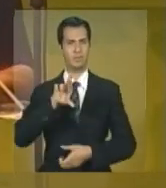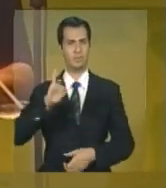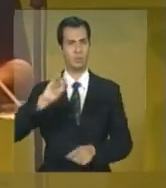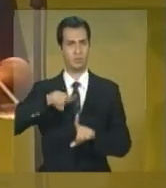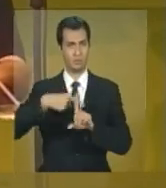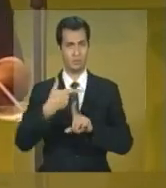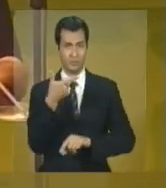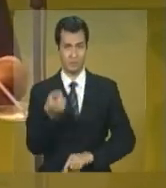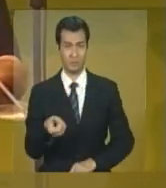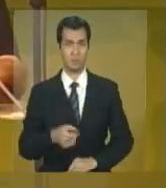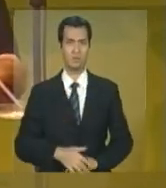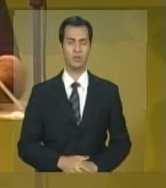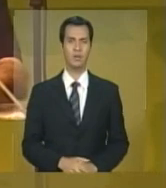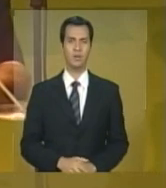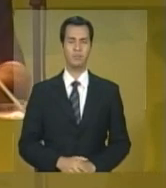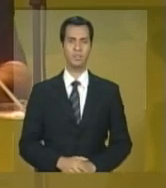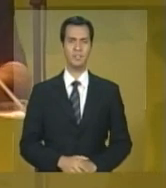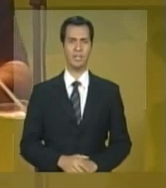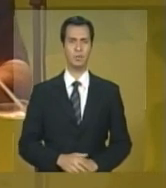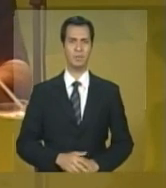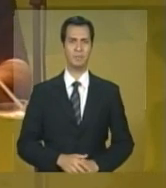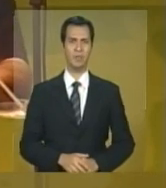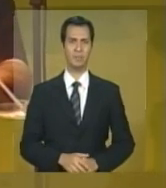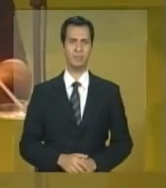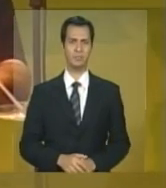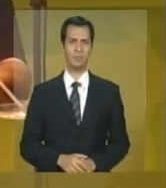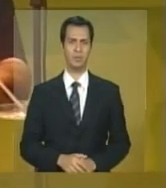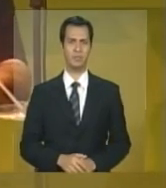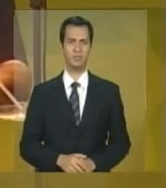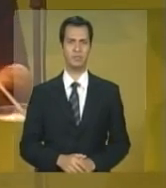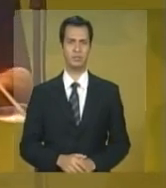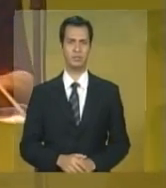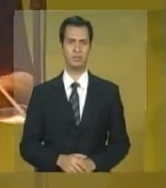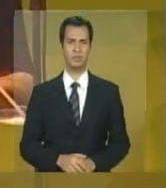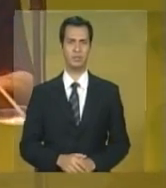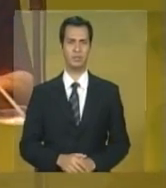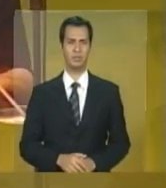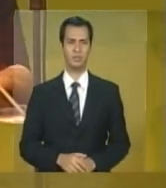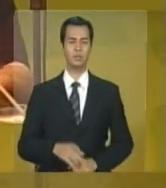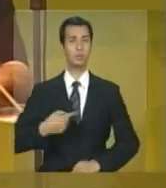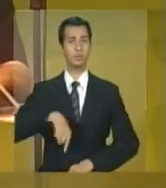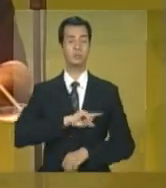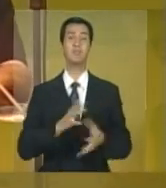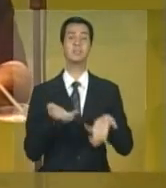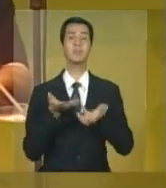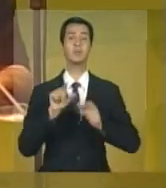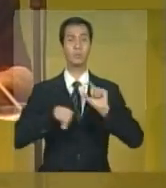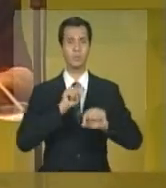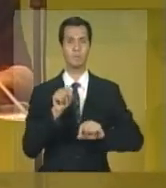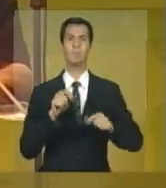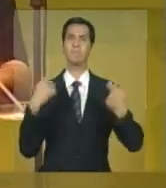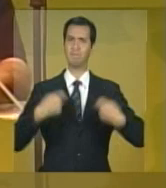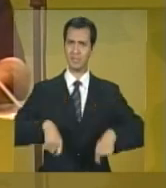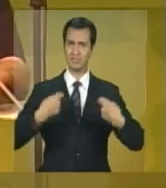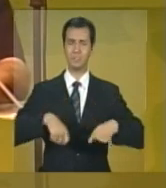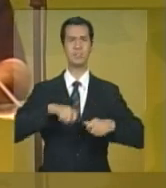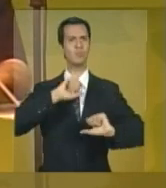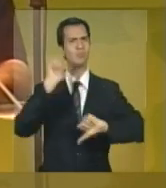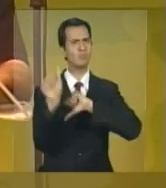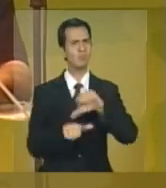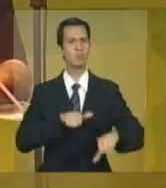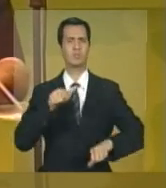Un primer aspecto que creemos fundamental es que cambiemos esta